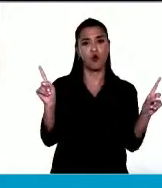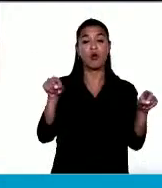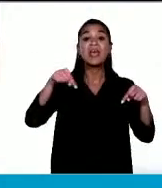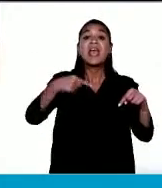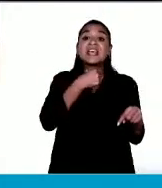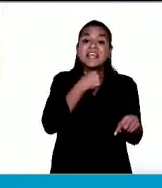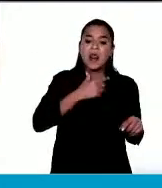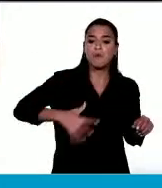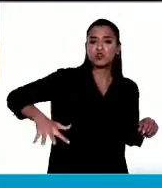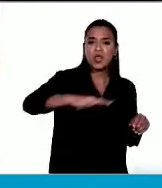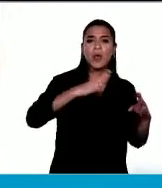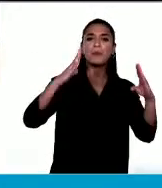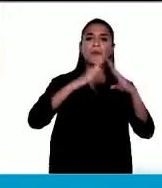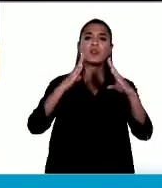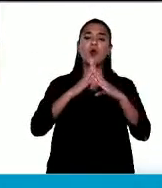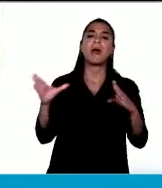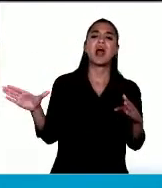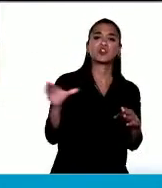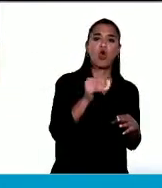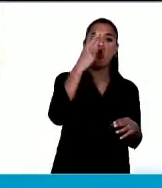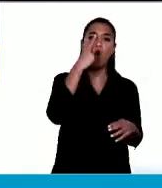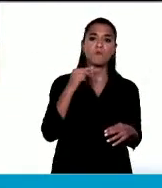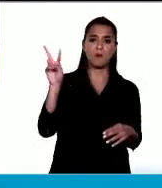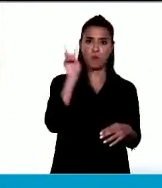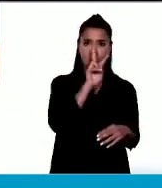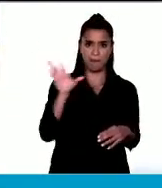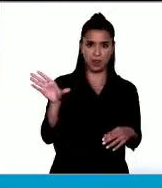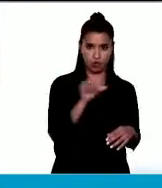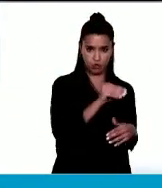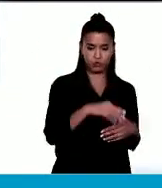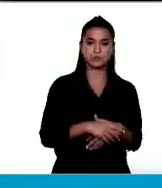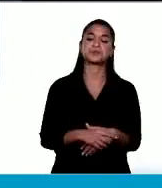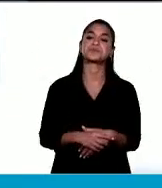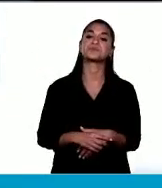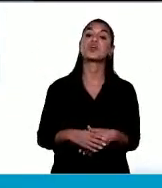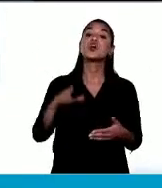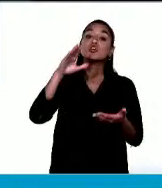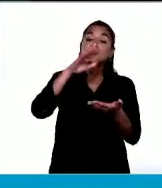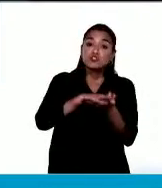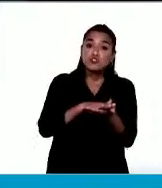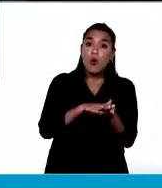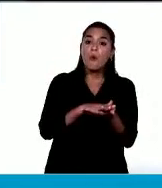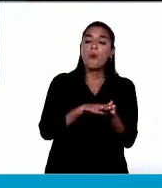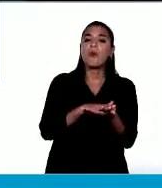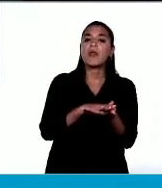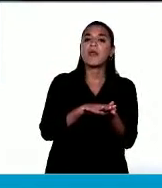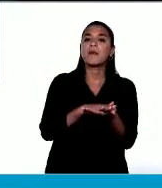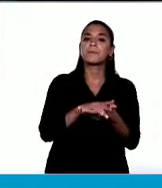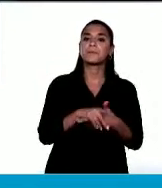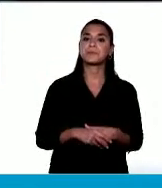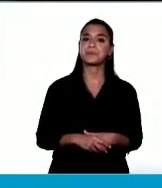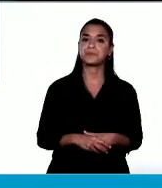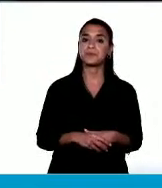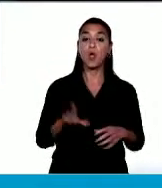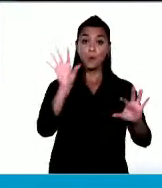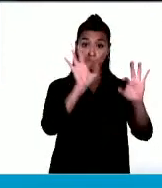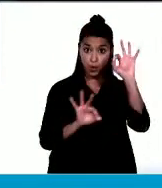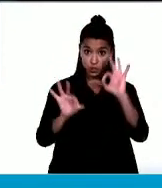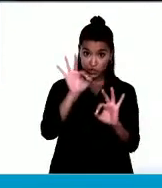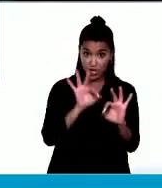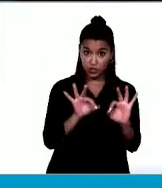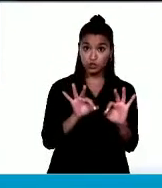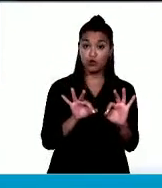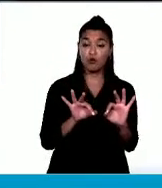y vivienda para todas y todos. Con respecto al proyecto